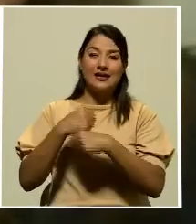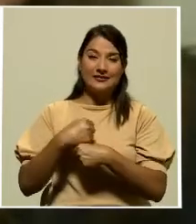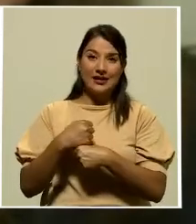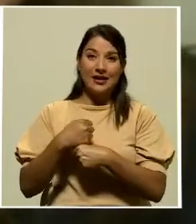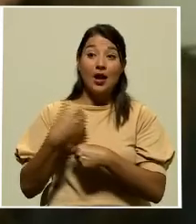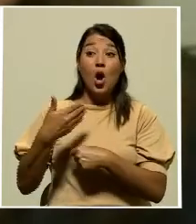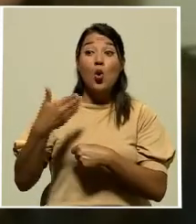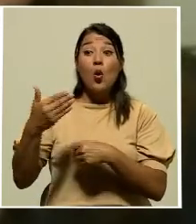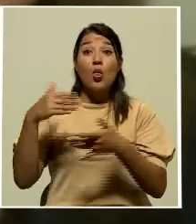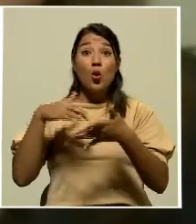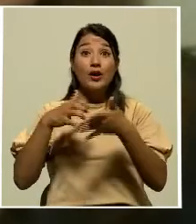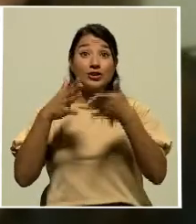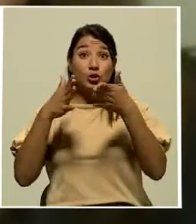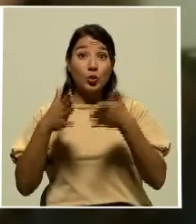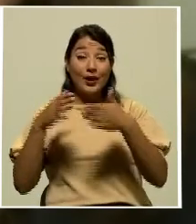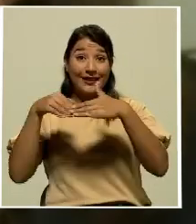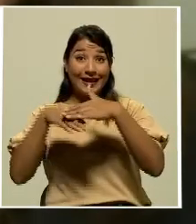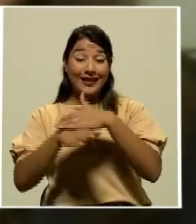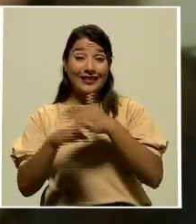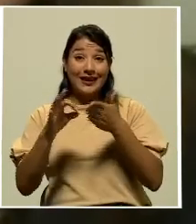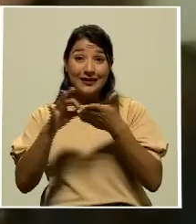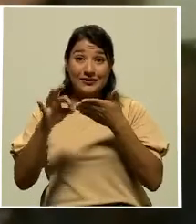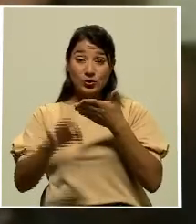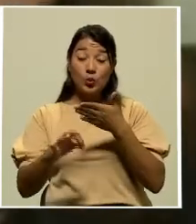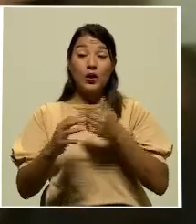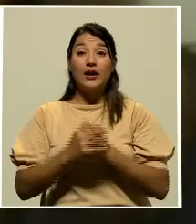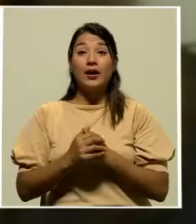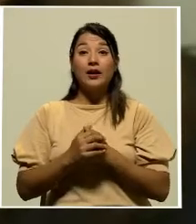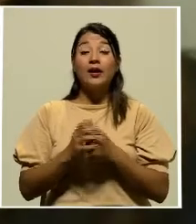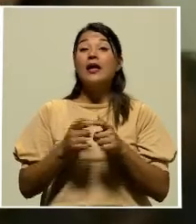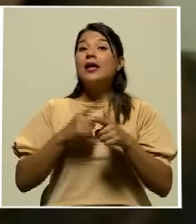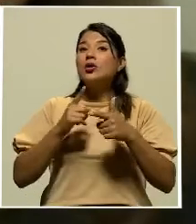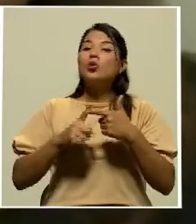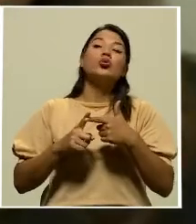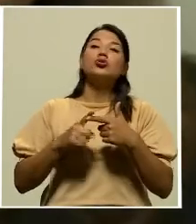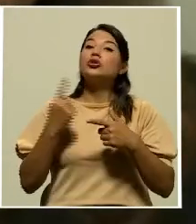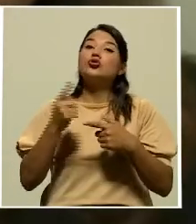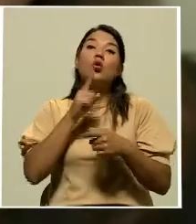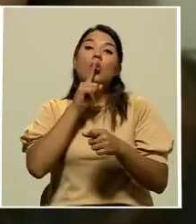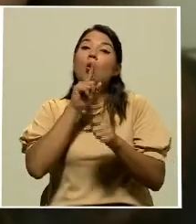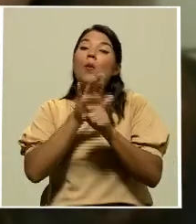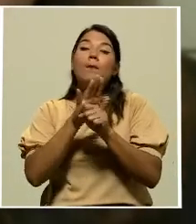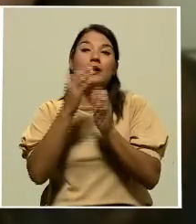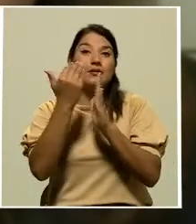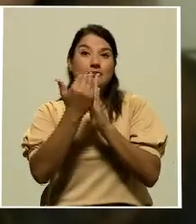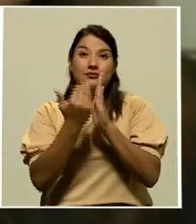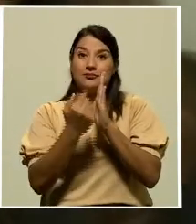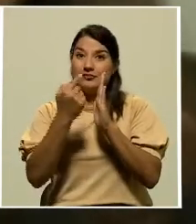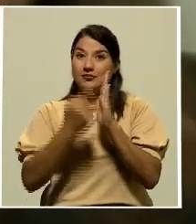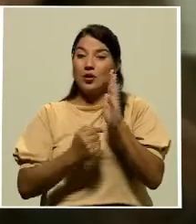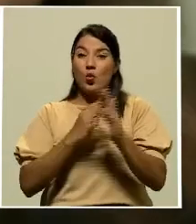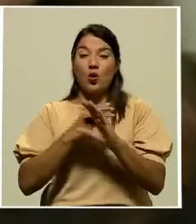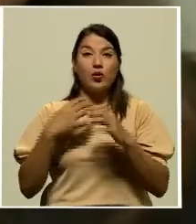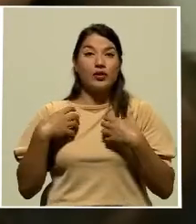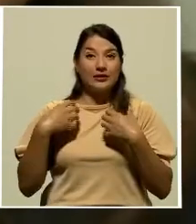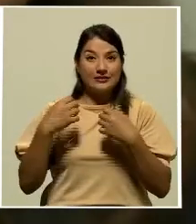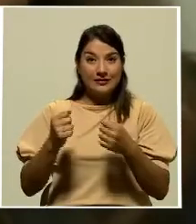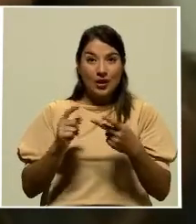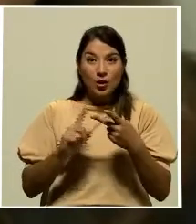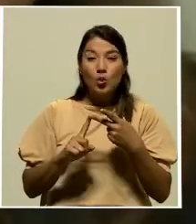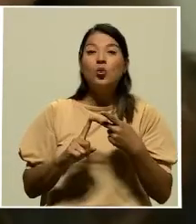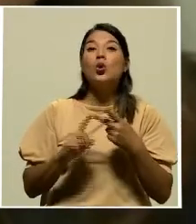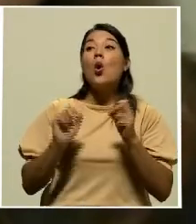los niños y niñas están en la escuela. Entonces, hay seguir el protocolo, implementar la